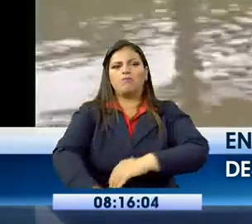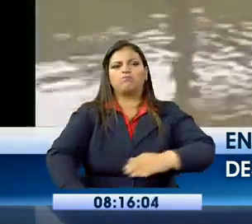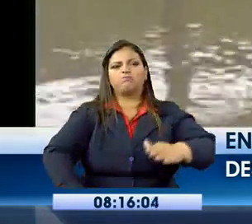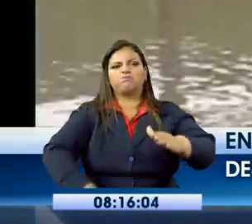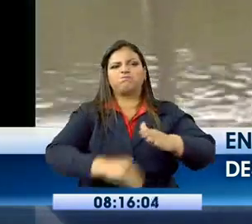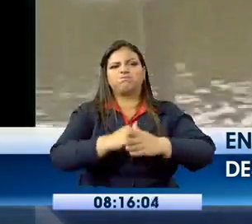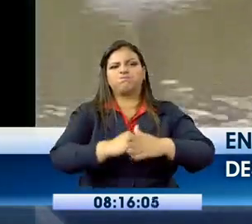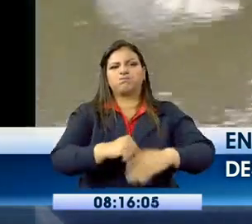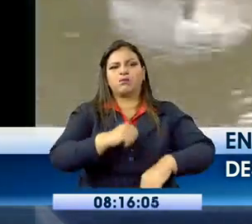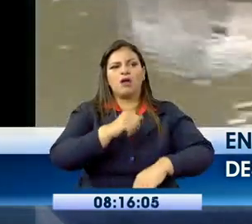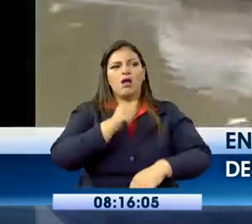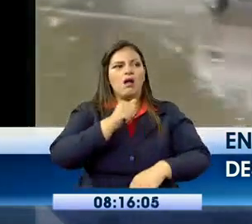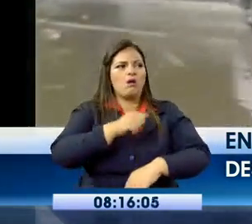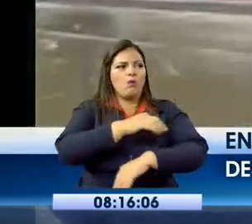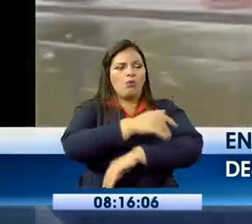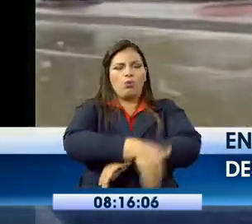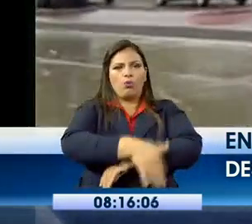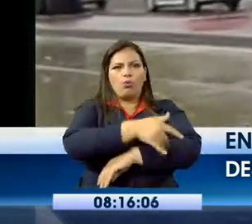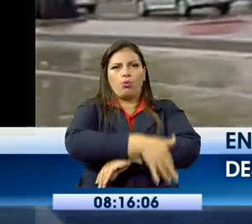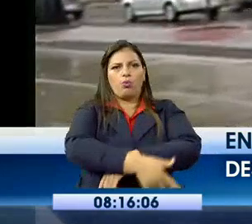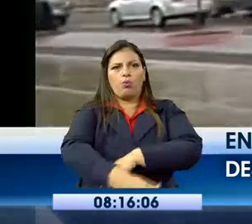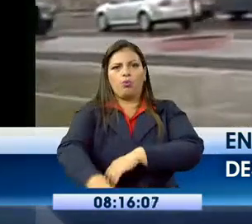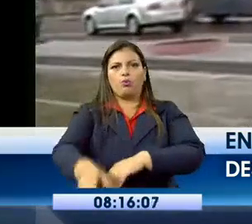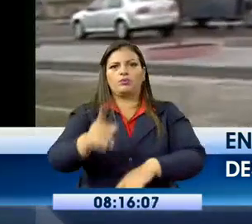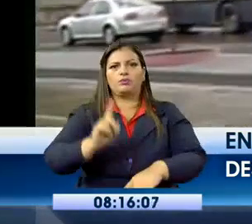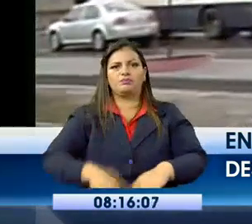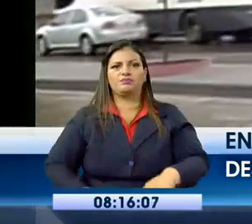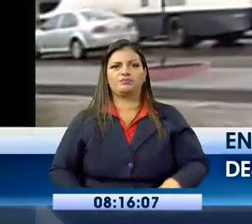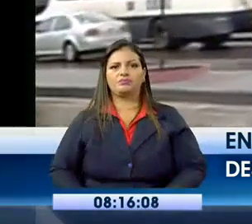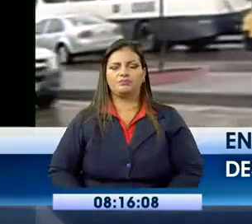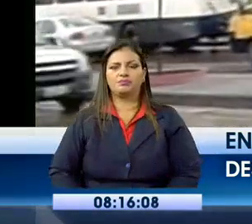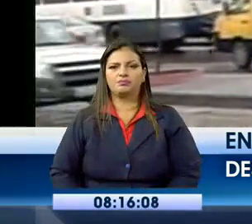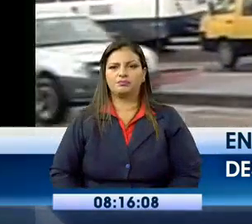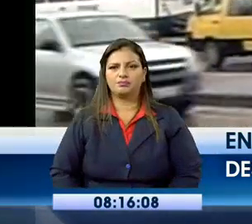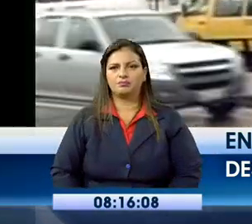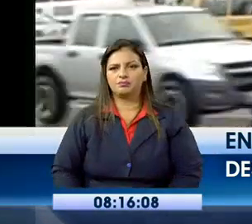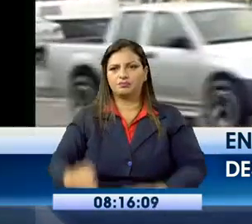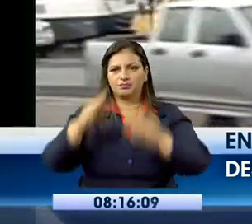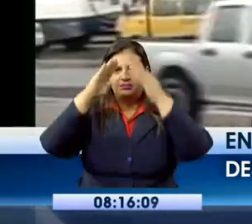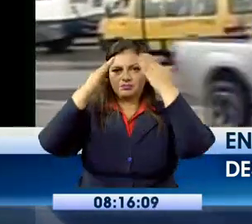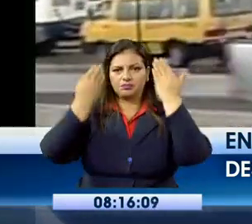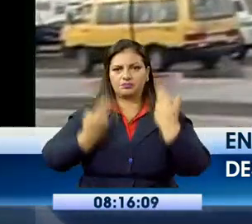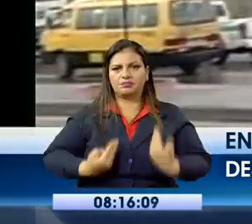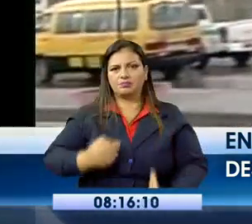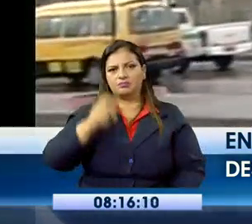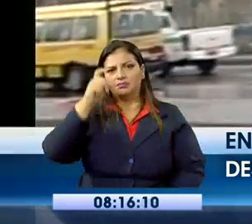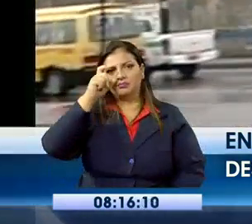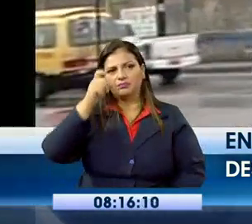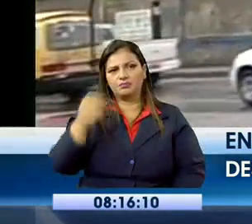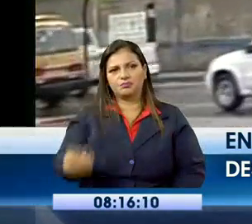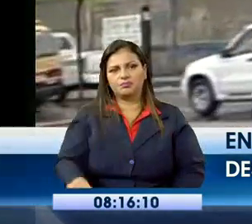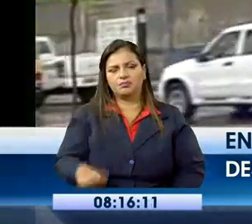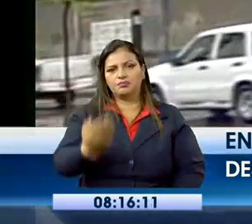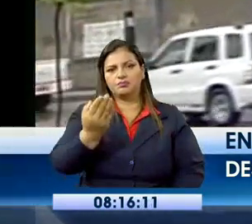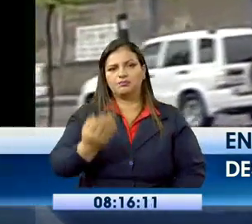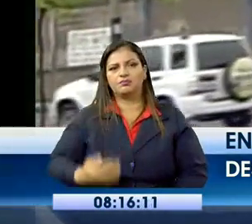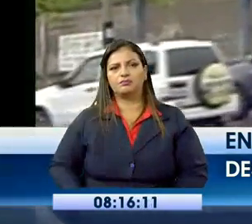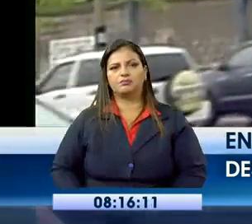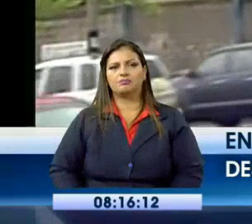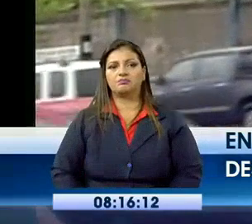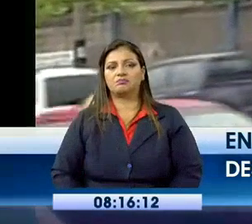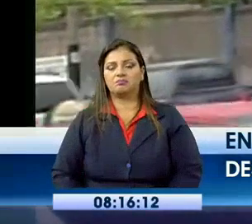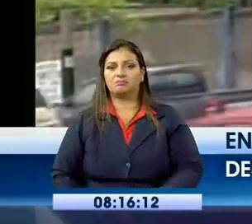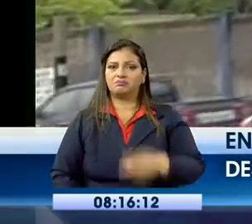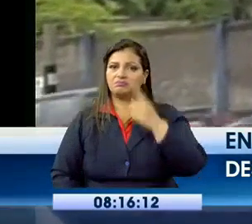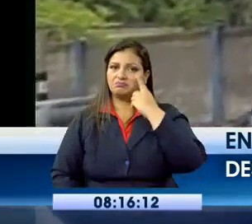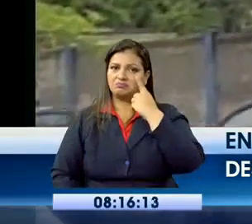tipo de inconvenientes aquí en el sector. Hugo, Rosa Elena, por lo menos un par de horas más, por lo menos un par de